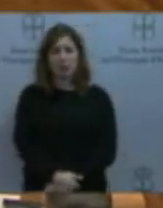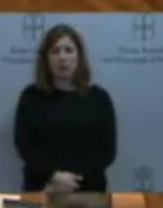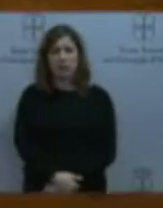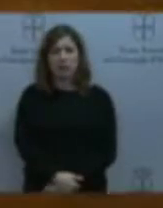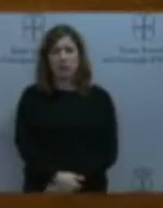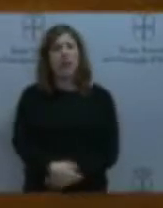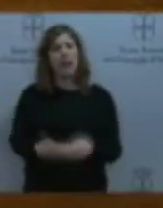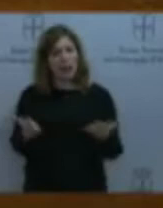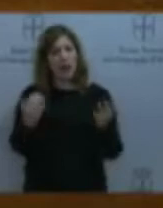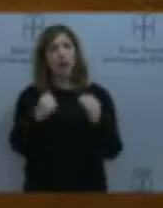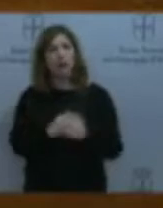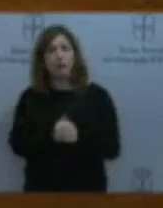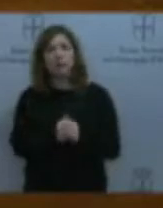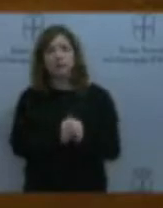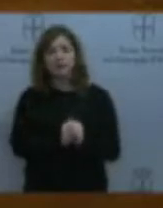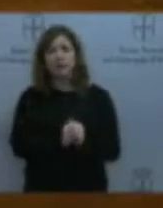Claro,